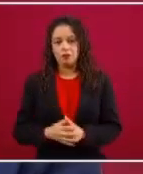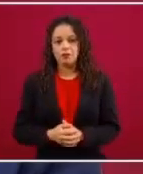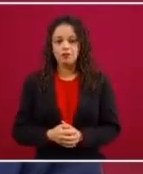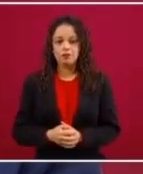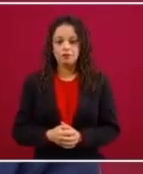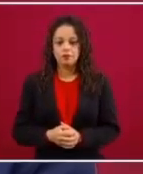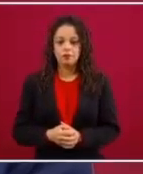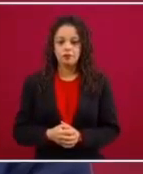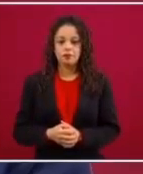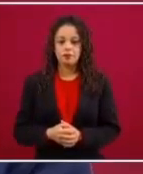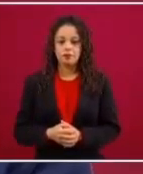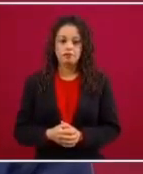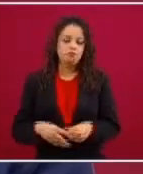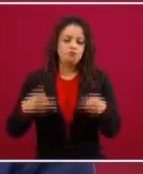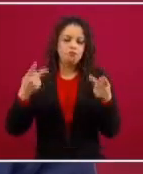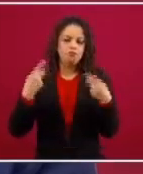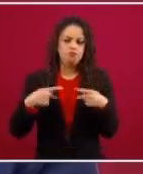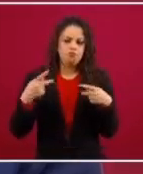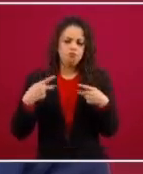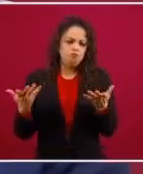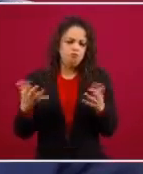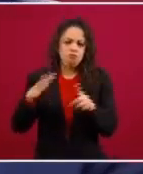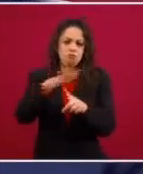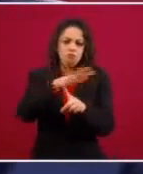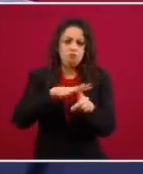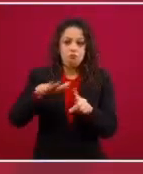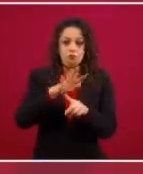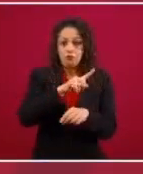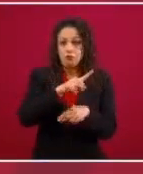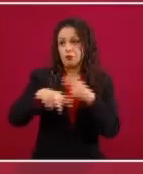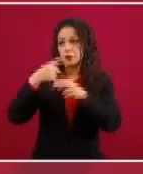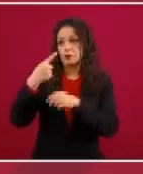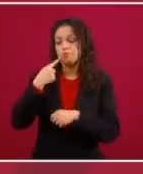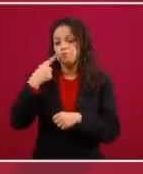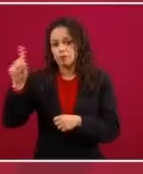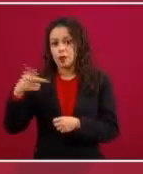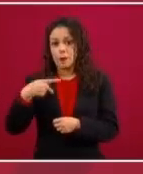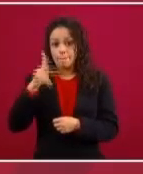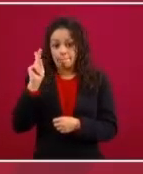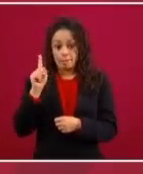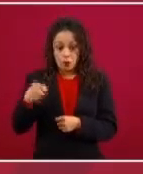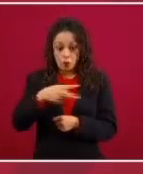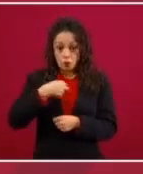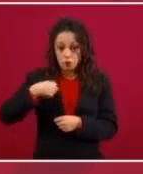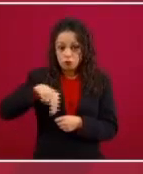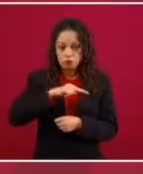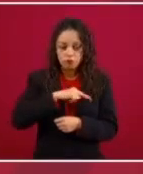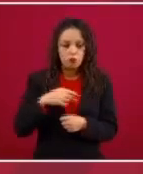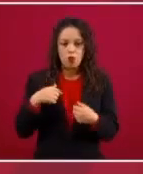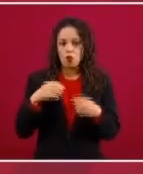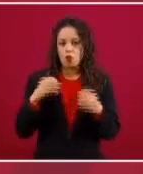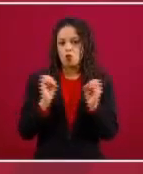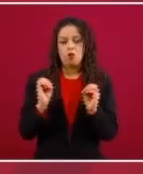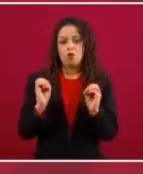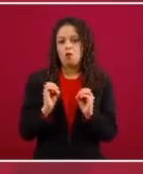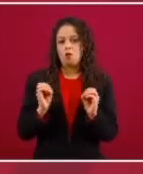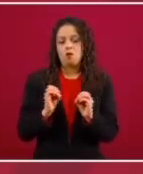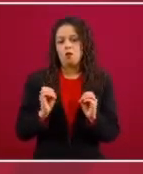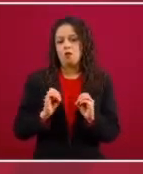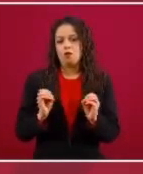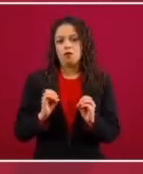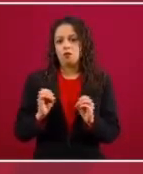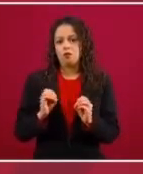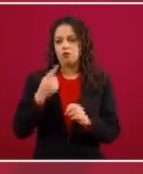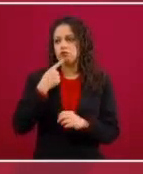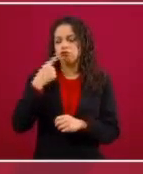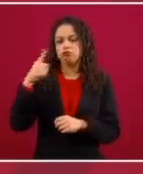de ciudadanos, pero nosotros no hemos formulado ninguna